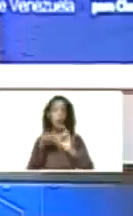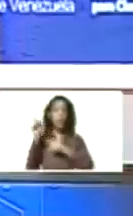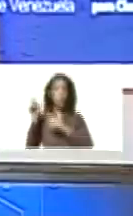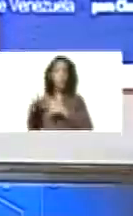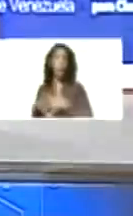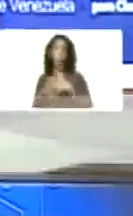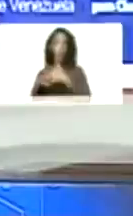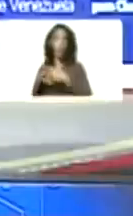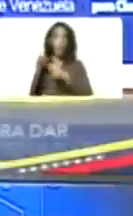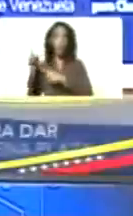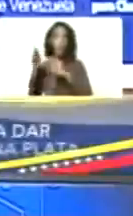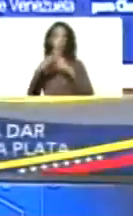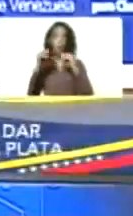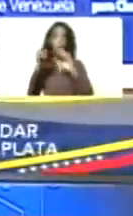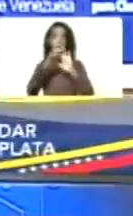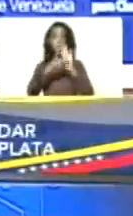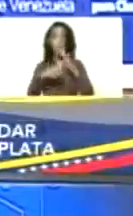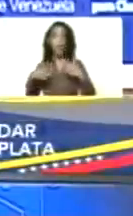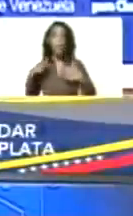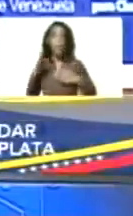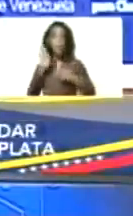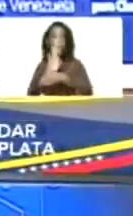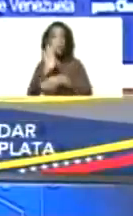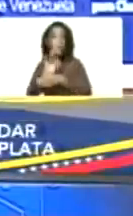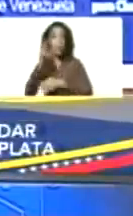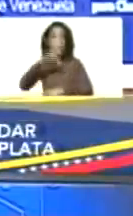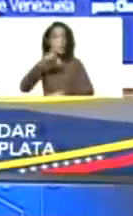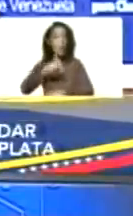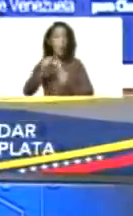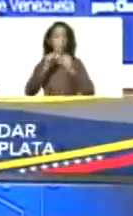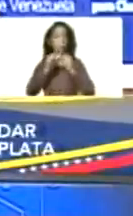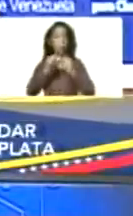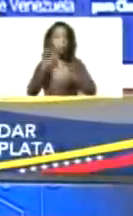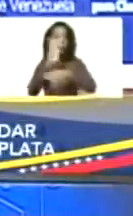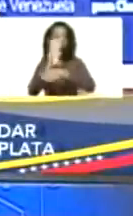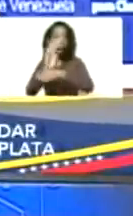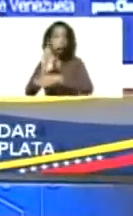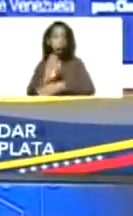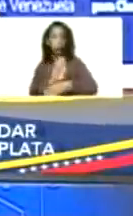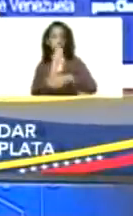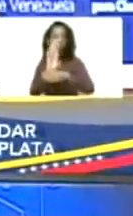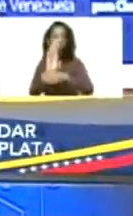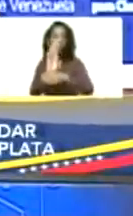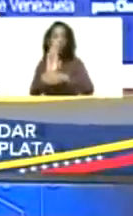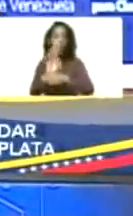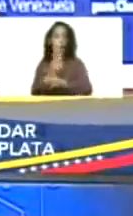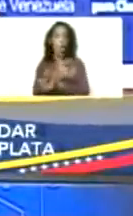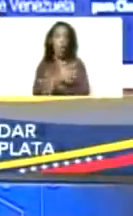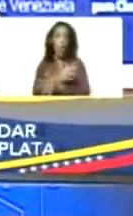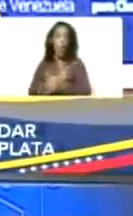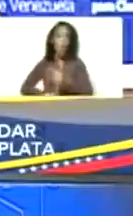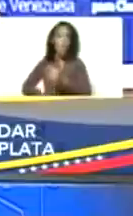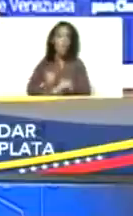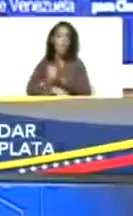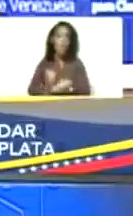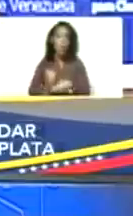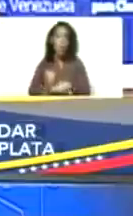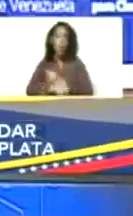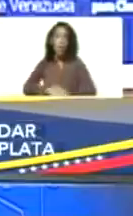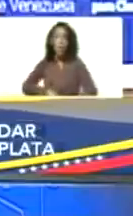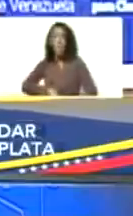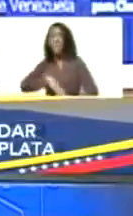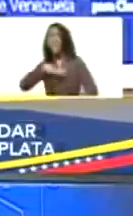todas las medidas de prevención, que eran necesarias mantenerlas. Los juegos de fútbol, full de